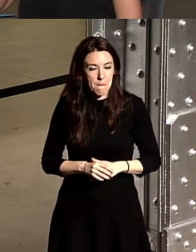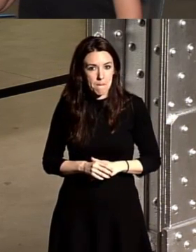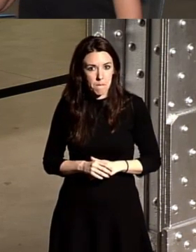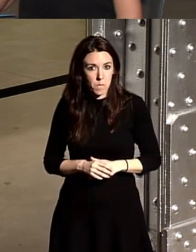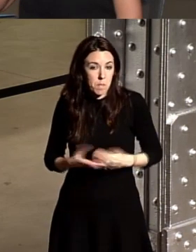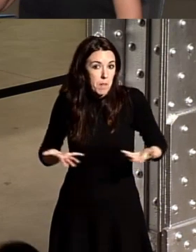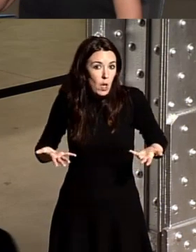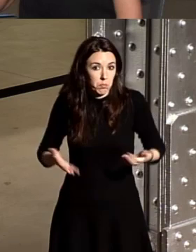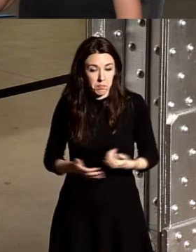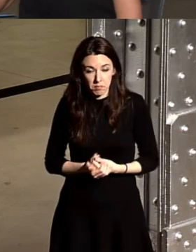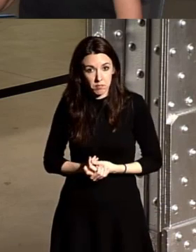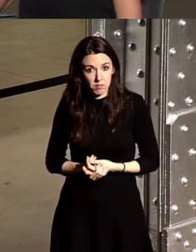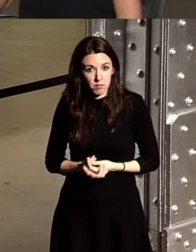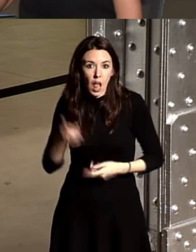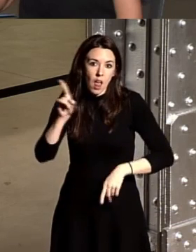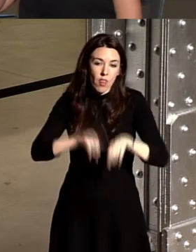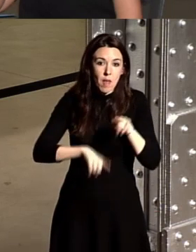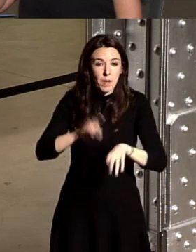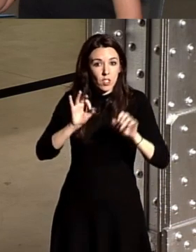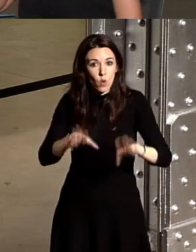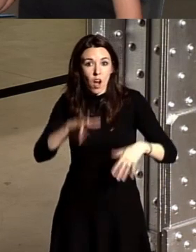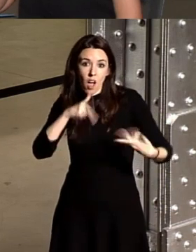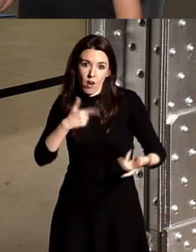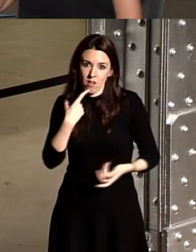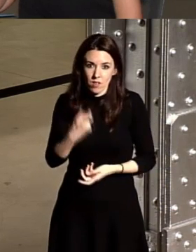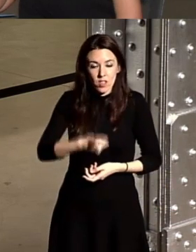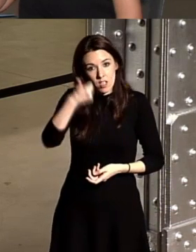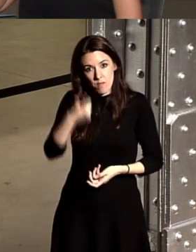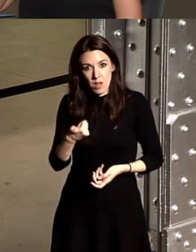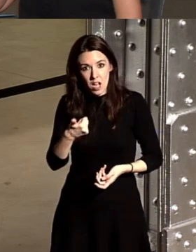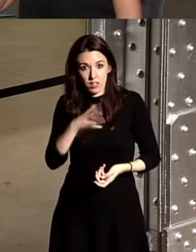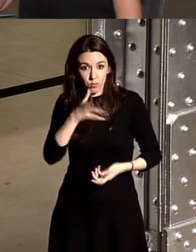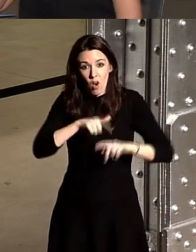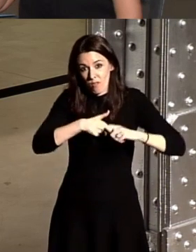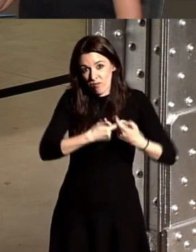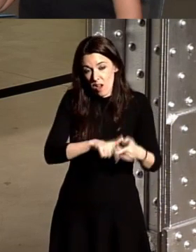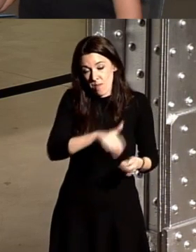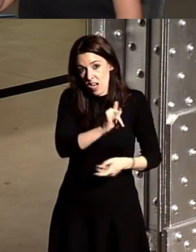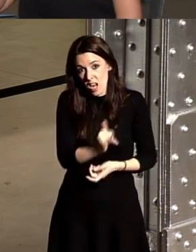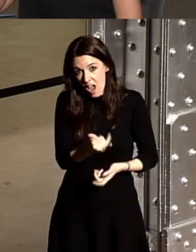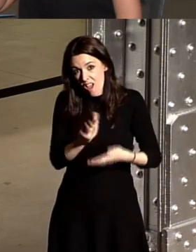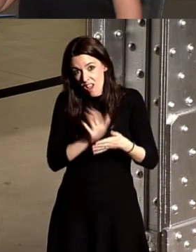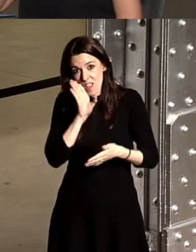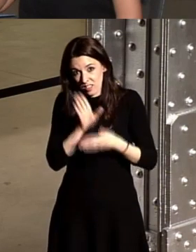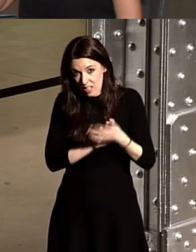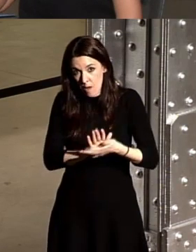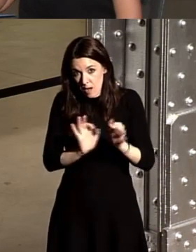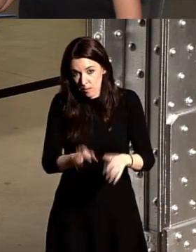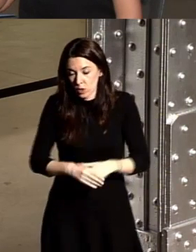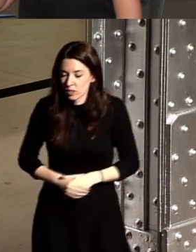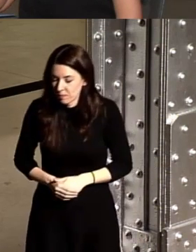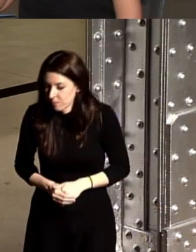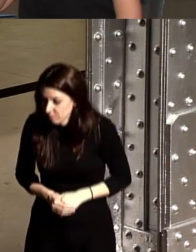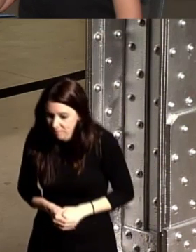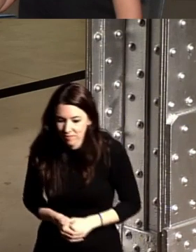Pero depende, como ahora es mucho más complicado, ahora que tengo una familia, es lo que hablamos. ¿Y tú te